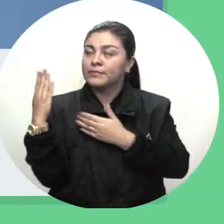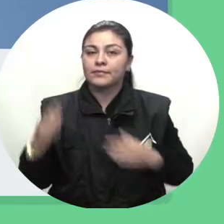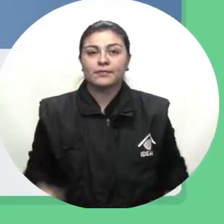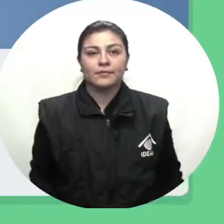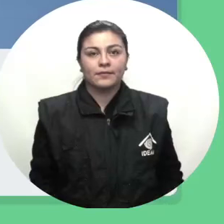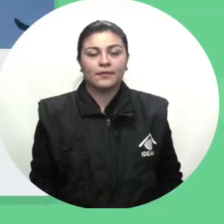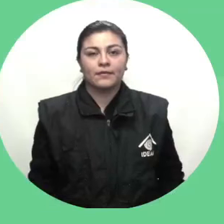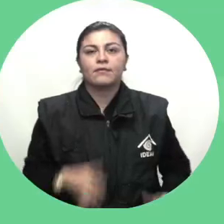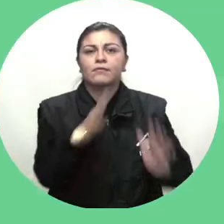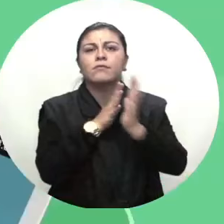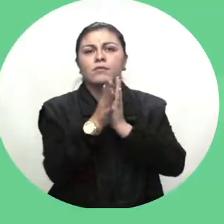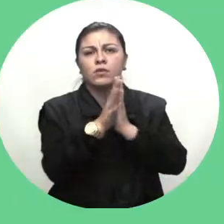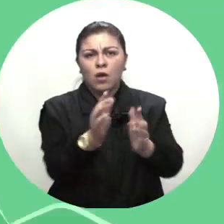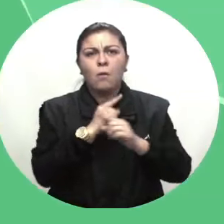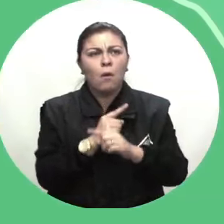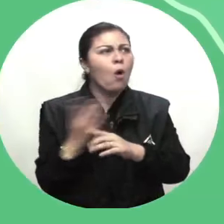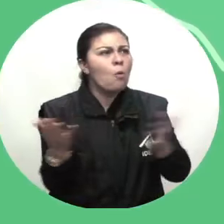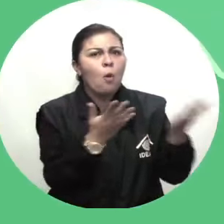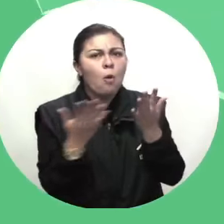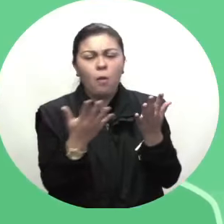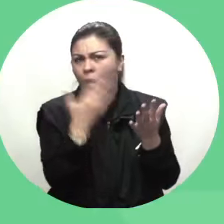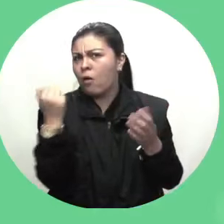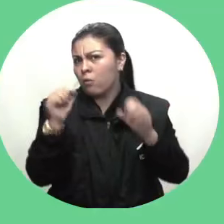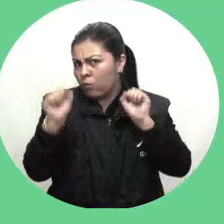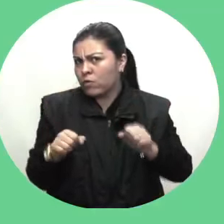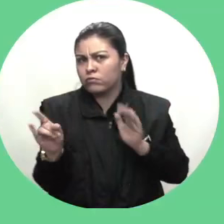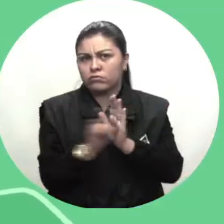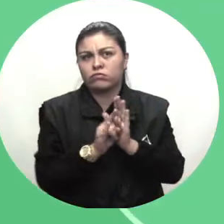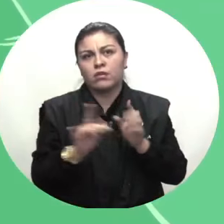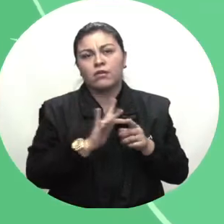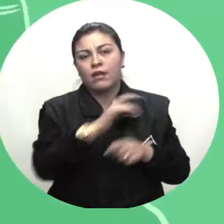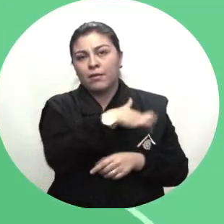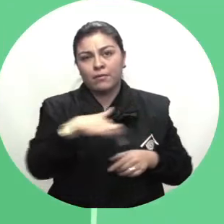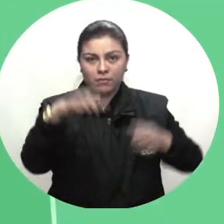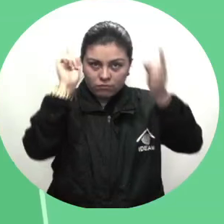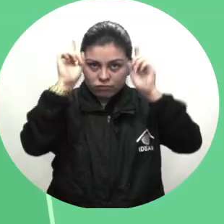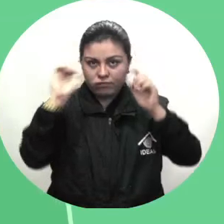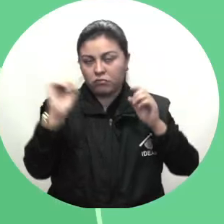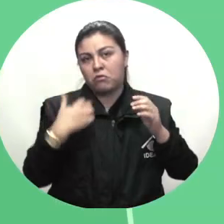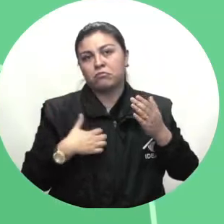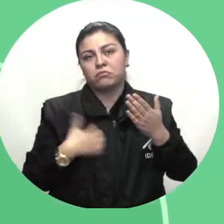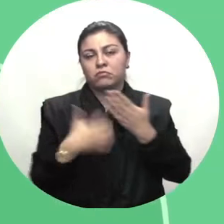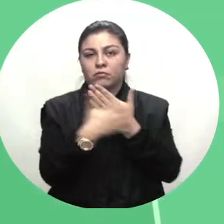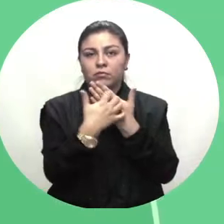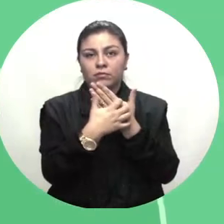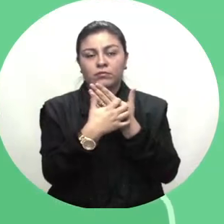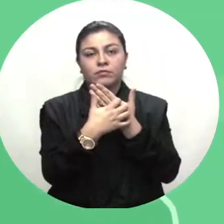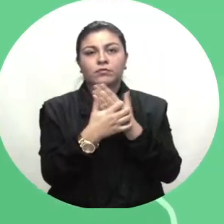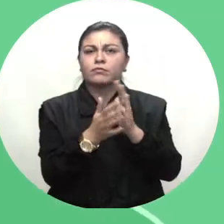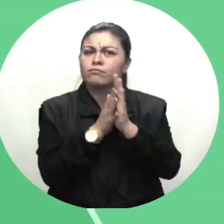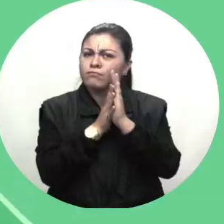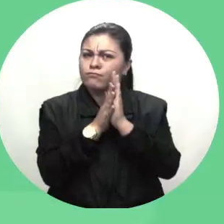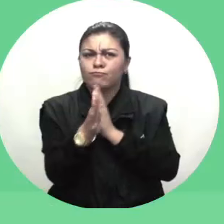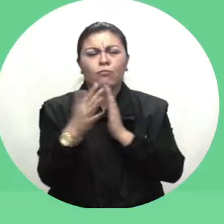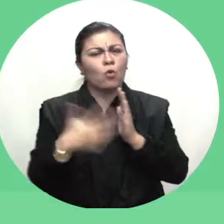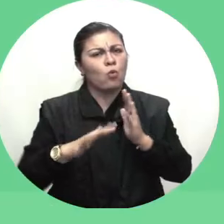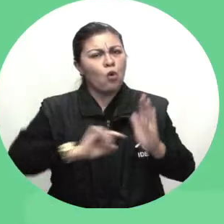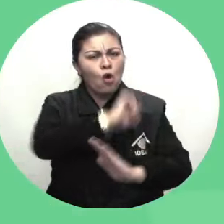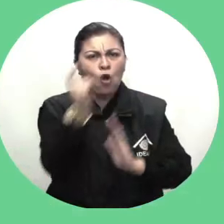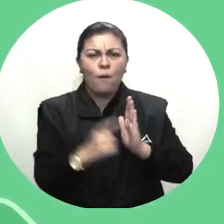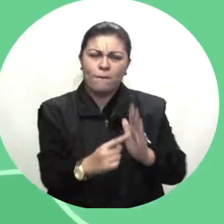.gov.co. Y para estar informado al instante, descarga nuestra aplicación Mi Pronóstico desde Google Play o App Store.